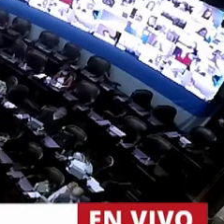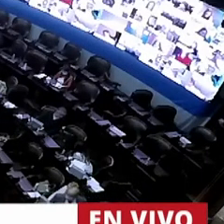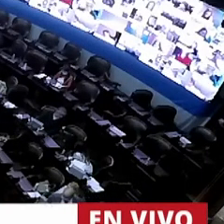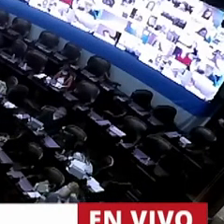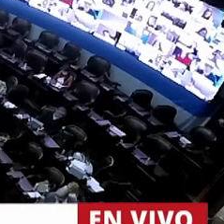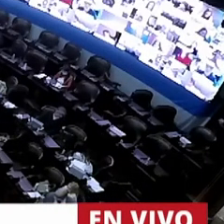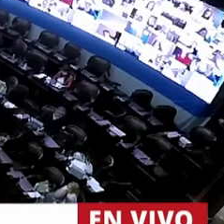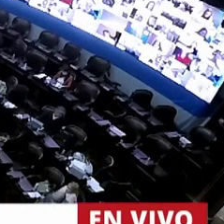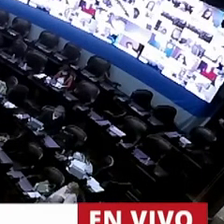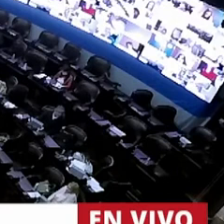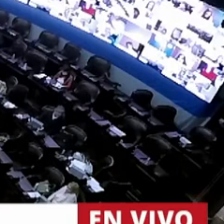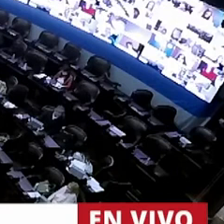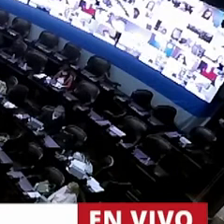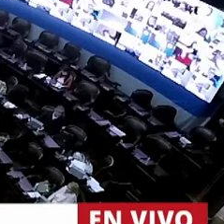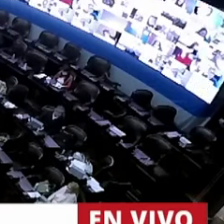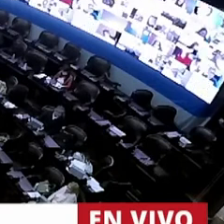Gracias, señora presidenta.